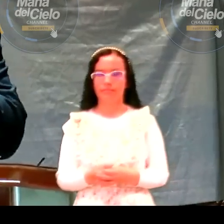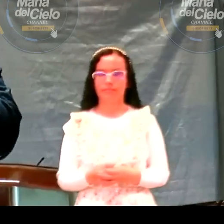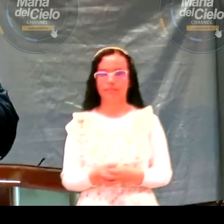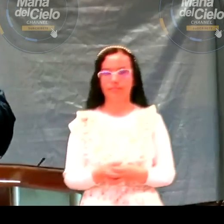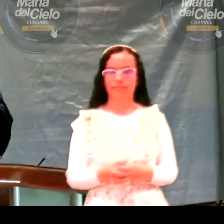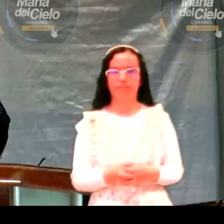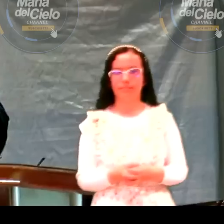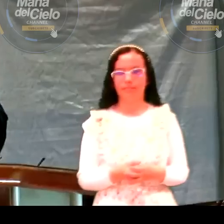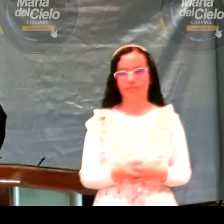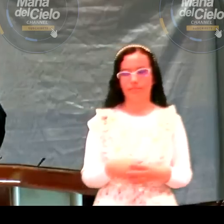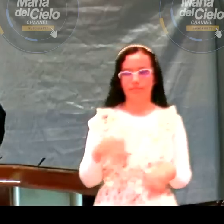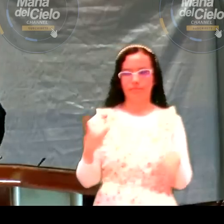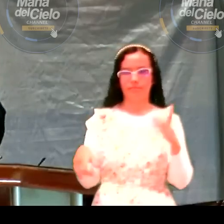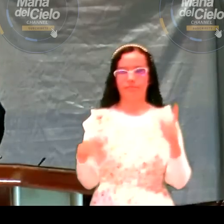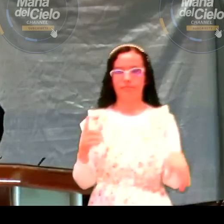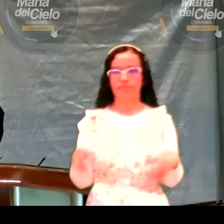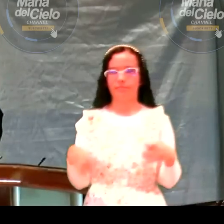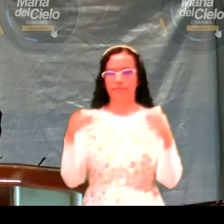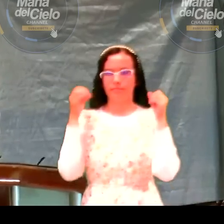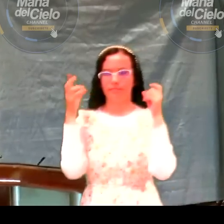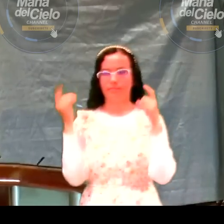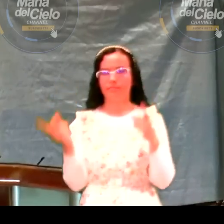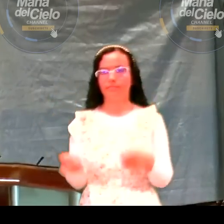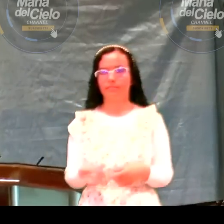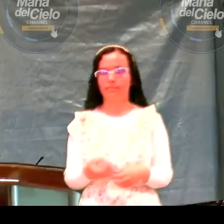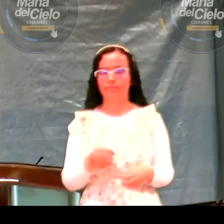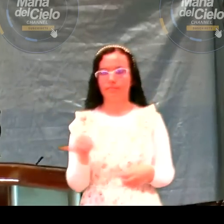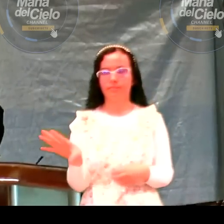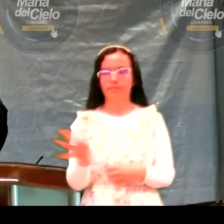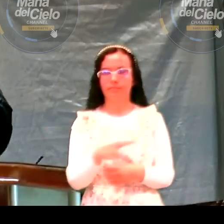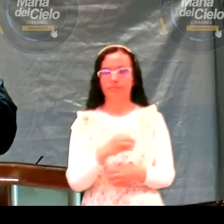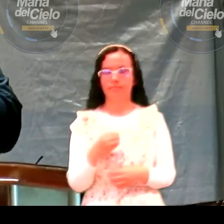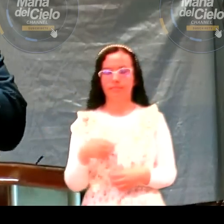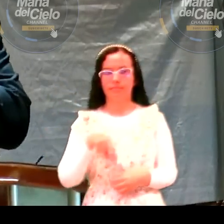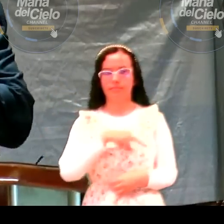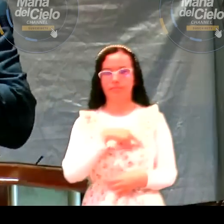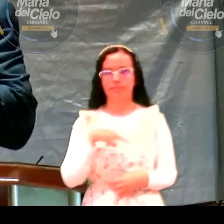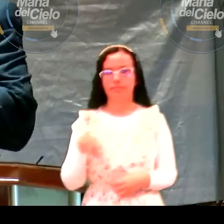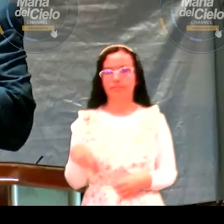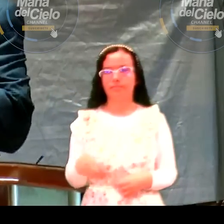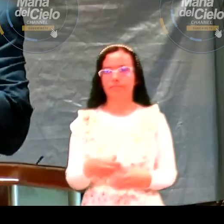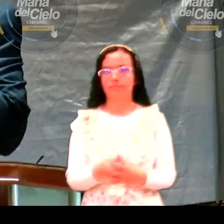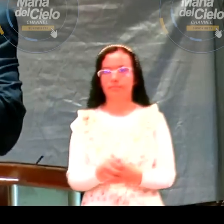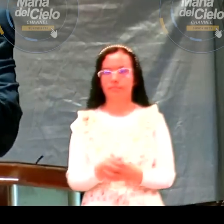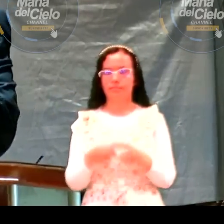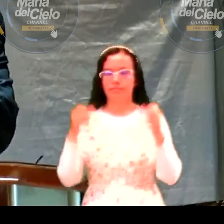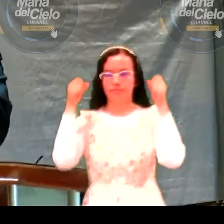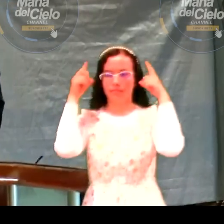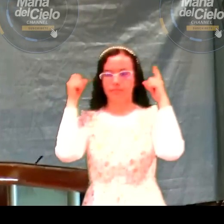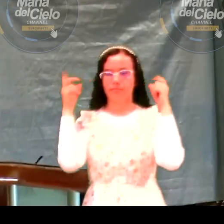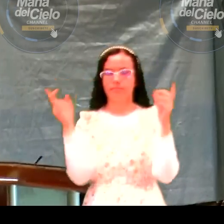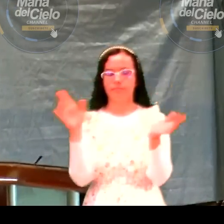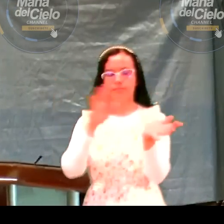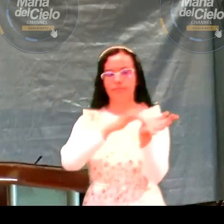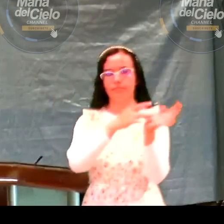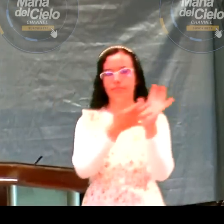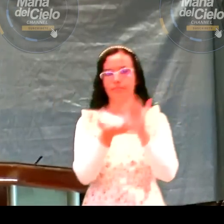creyendo cualquier cosa, pero nosotros tenemos que seguir creyendo es en Jesús.